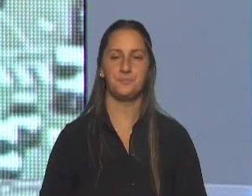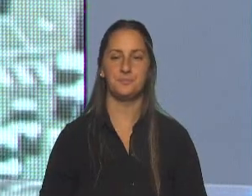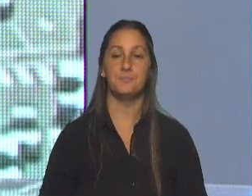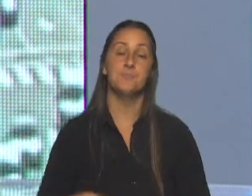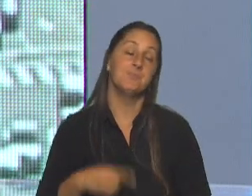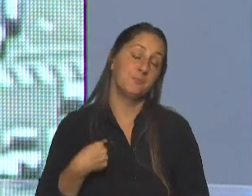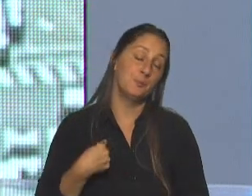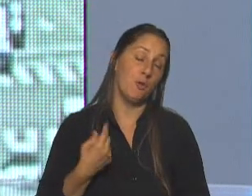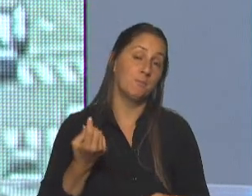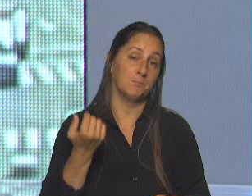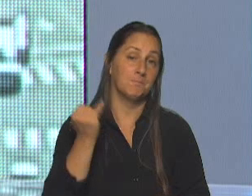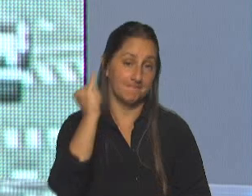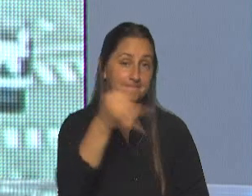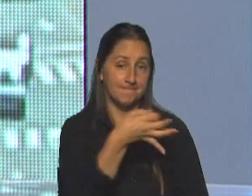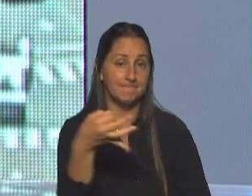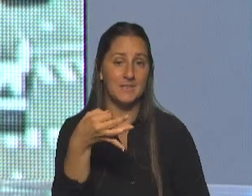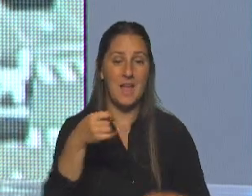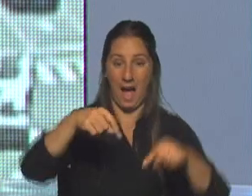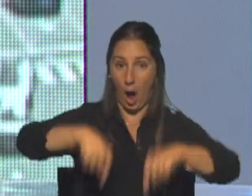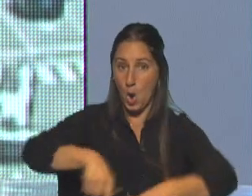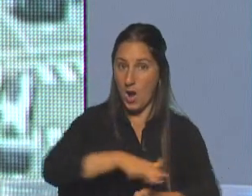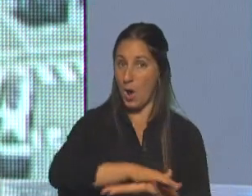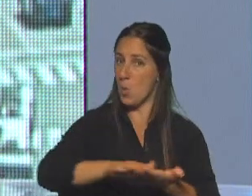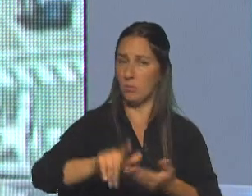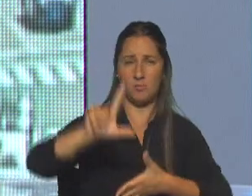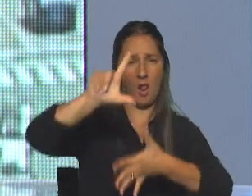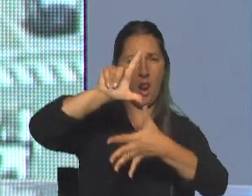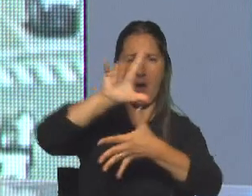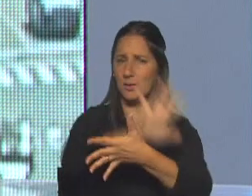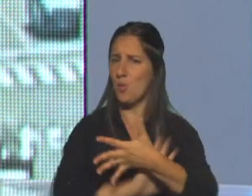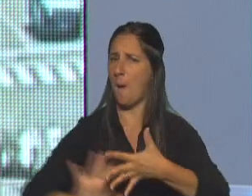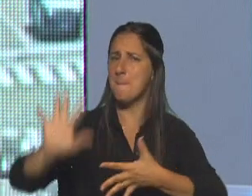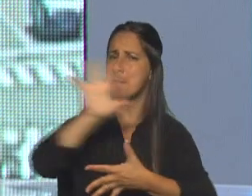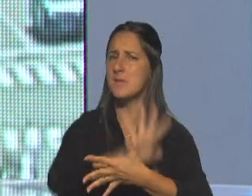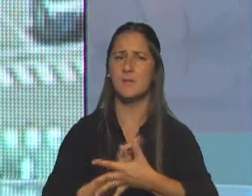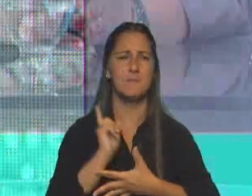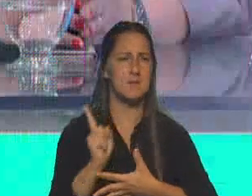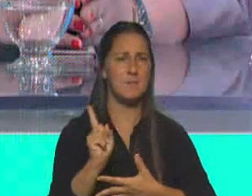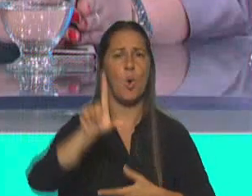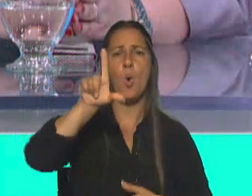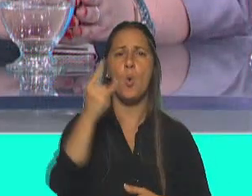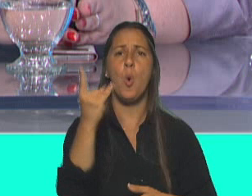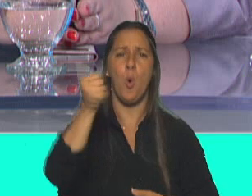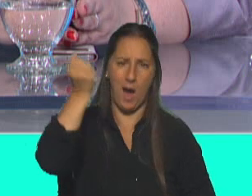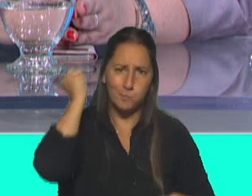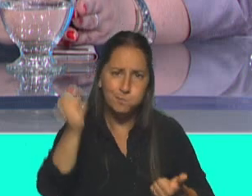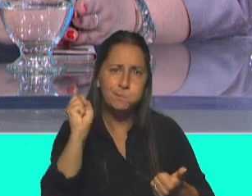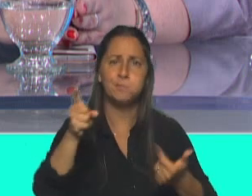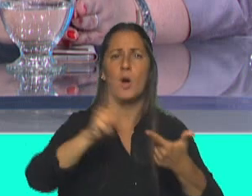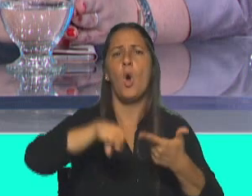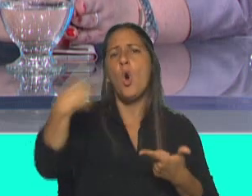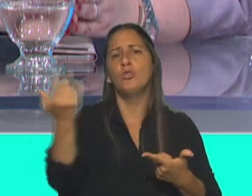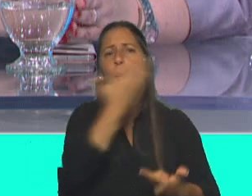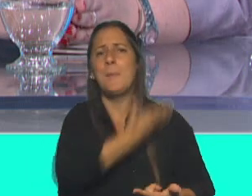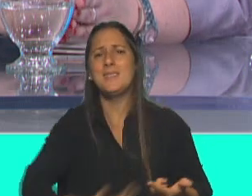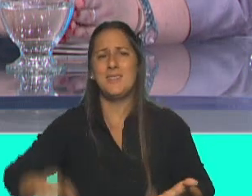repito y comparto con vos, no es nueva, la hemos visto en toda la región, no es muy distinta a lo que le pasó a Lula, no es muy distinta a lo que les pasó a otros